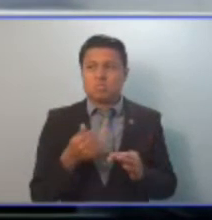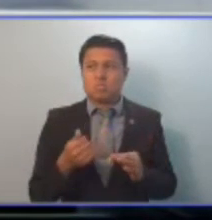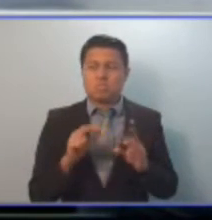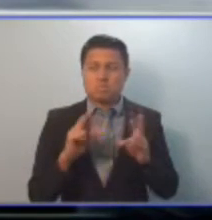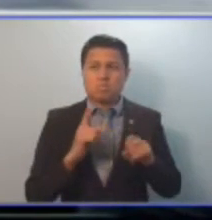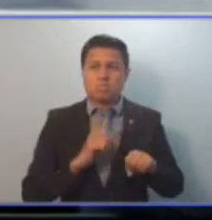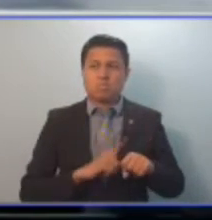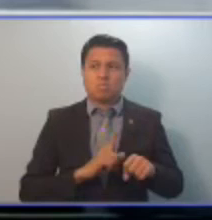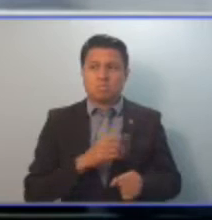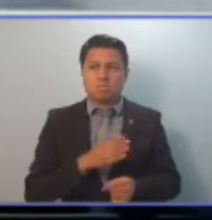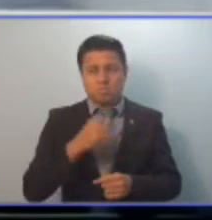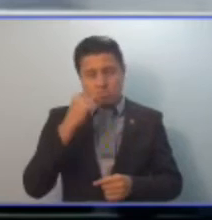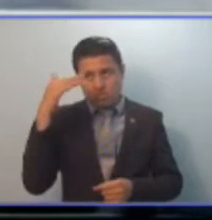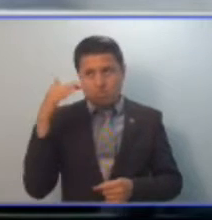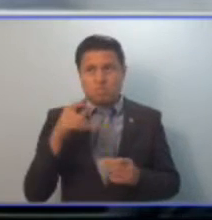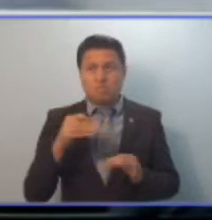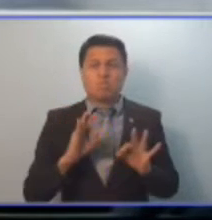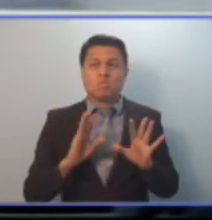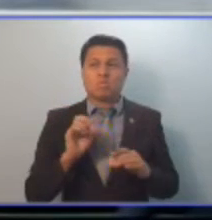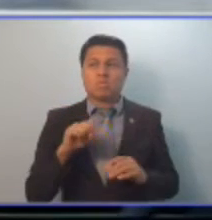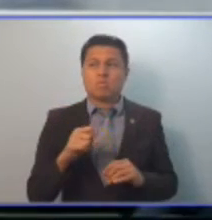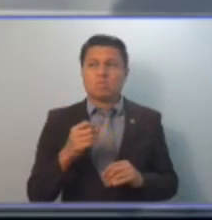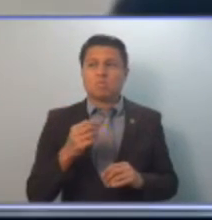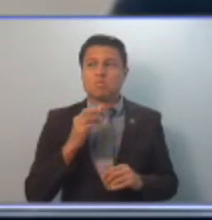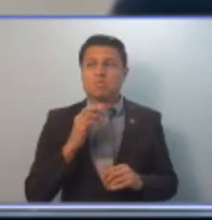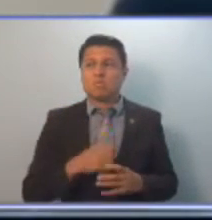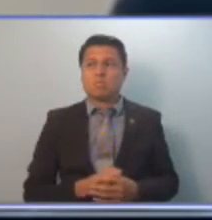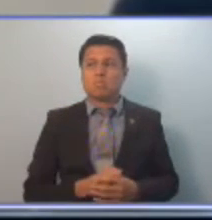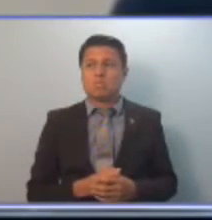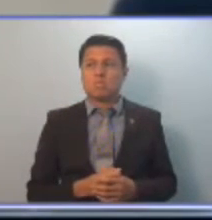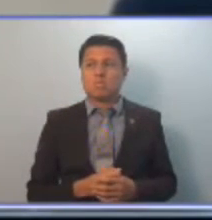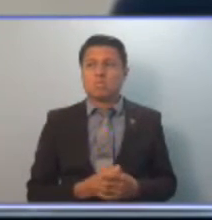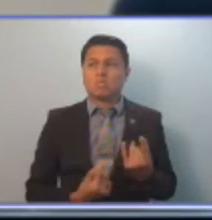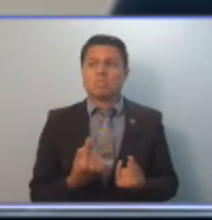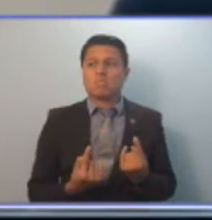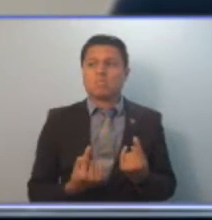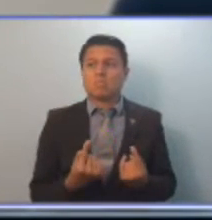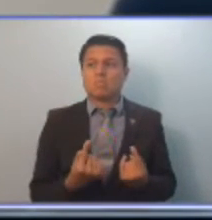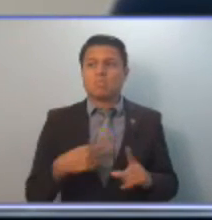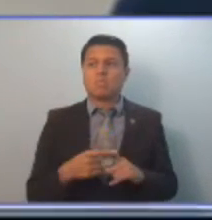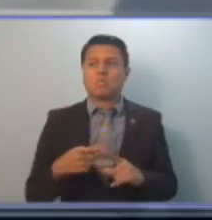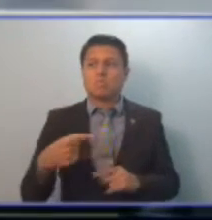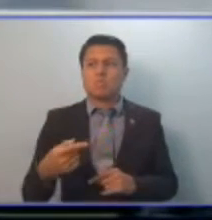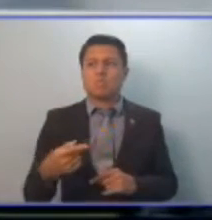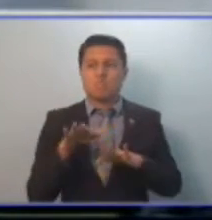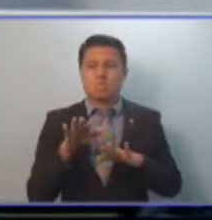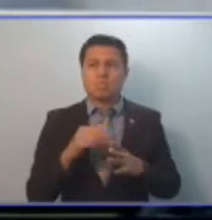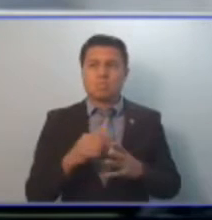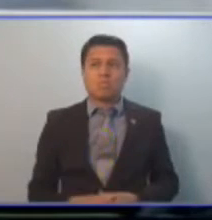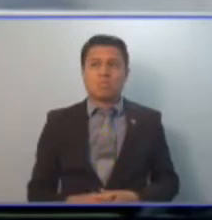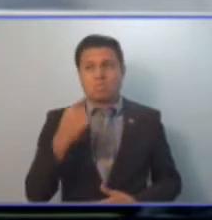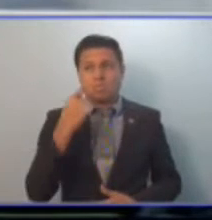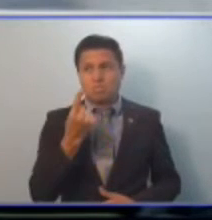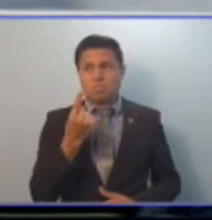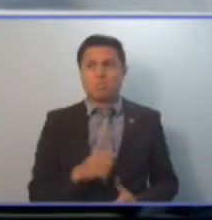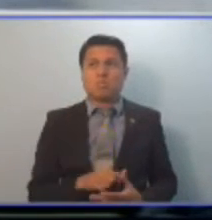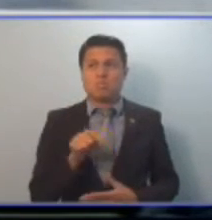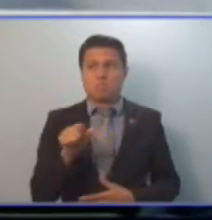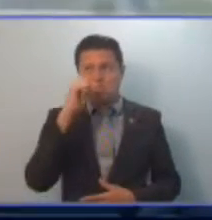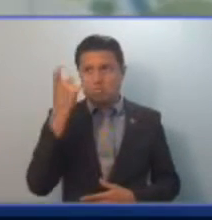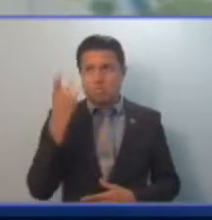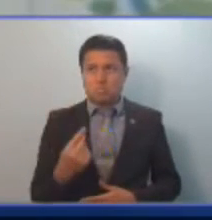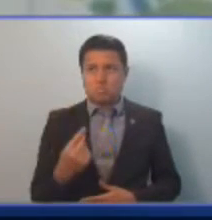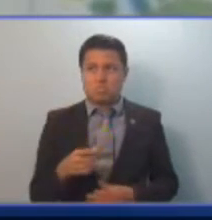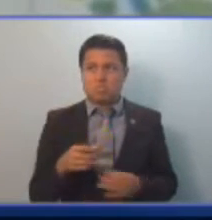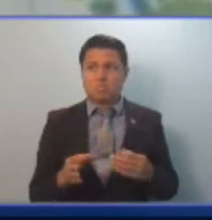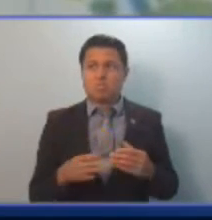partido político? Y si de ser afirmativa su respuesta, ¿a cuál y hasta cuándo solamente? Mire, esa pregunta